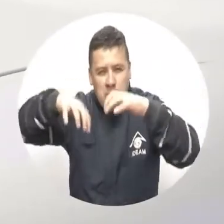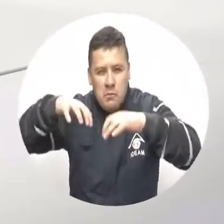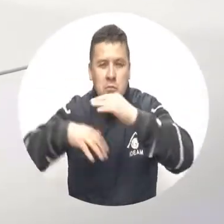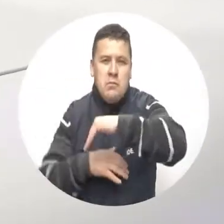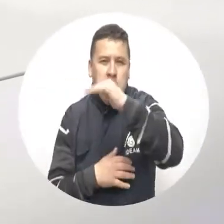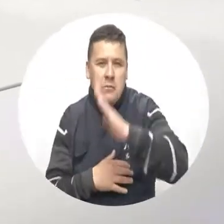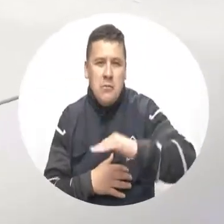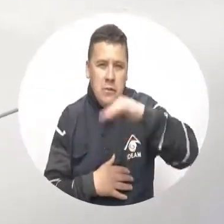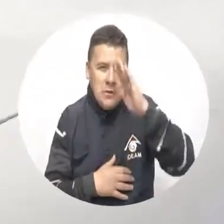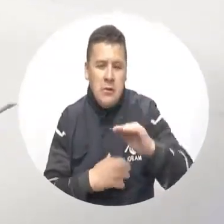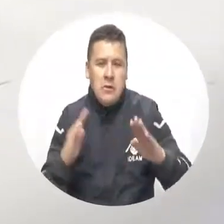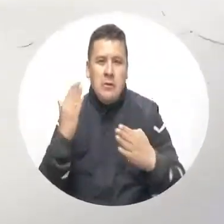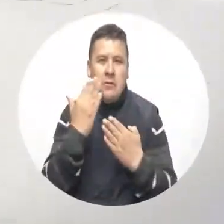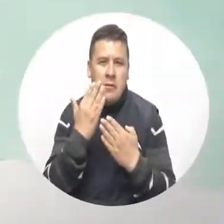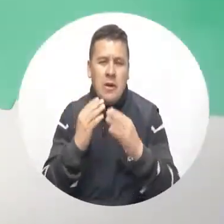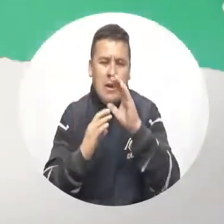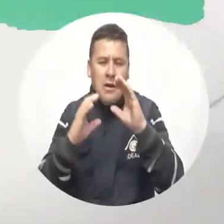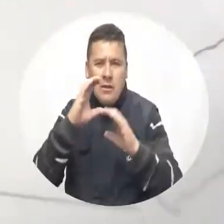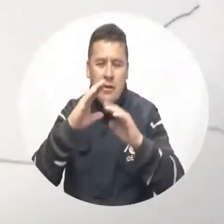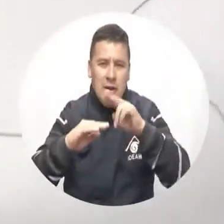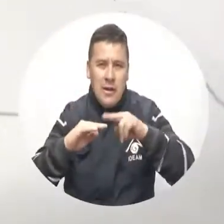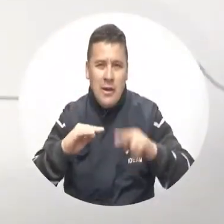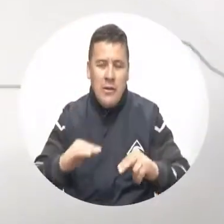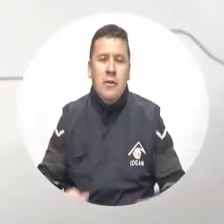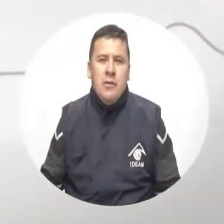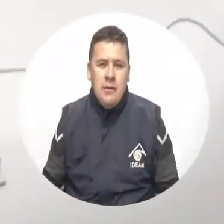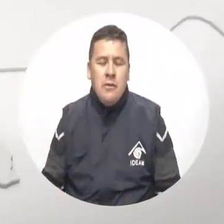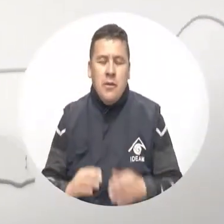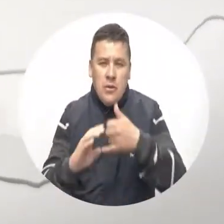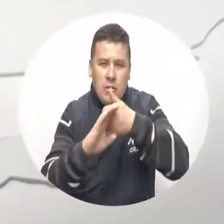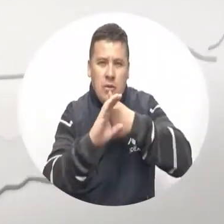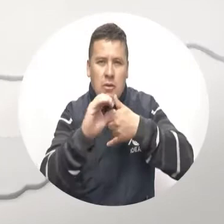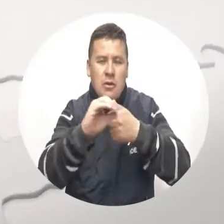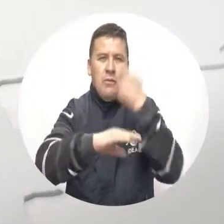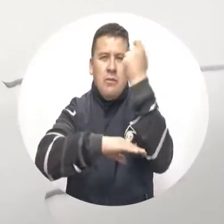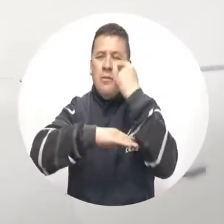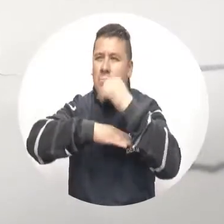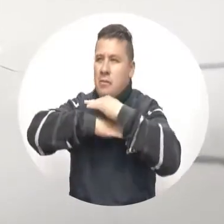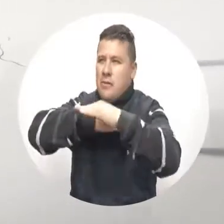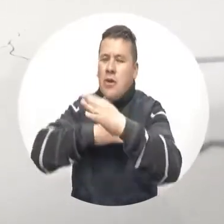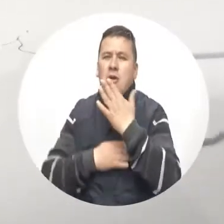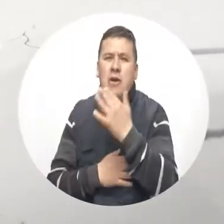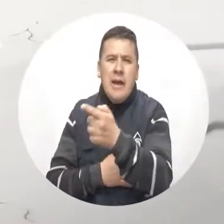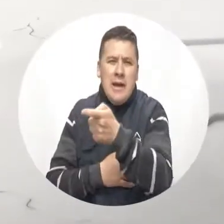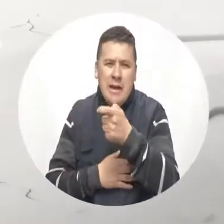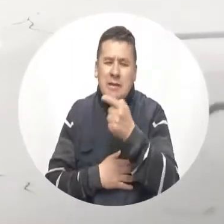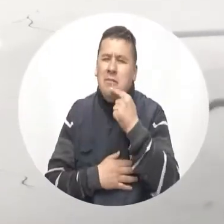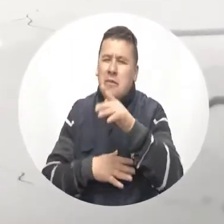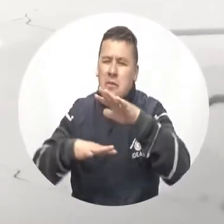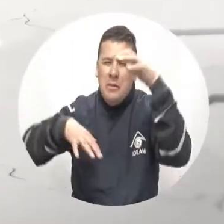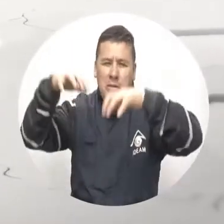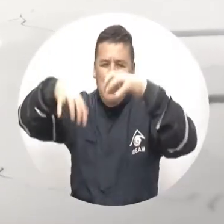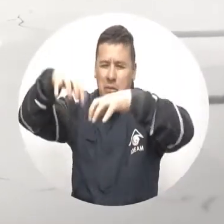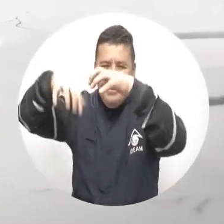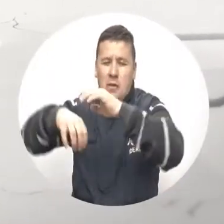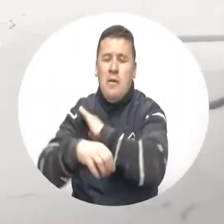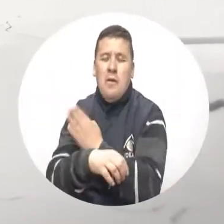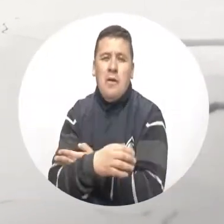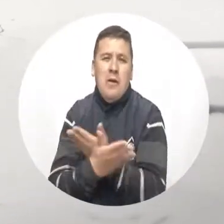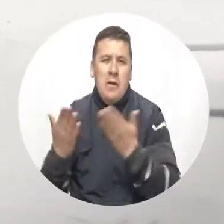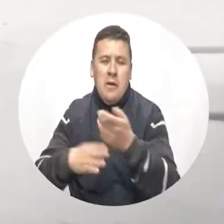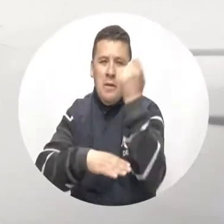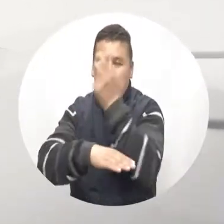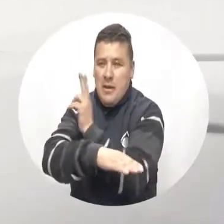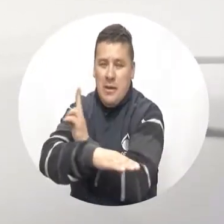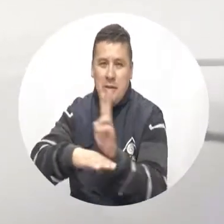zonas montañosas fronterizas de Cauca y Nariño. La Orinoquía amanece con cielo nuboso y gris. Se pronostican lluvias intensas en